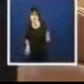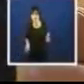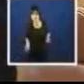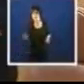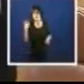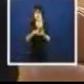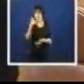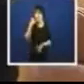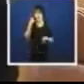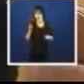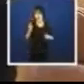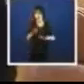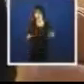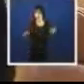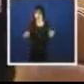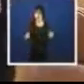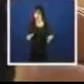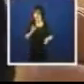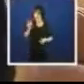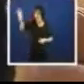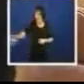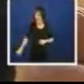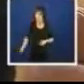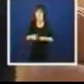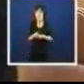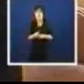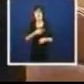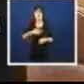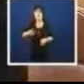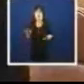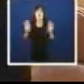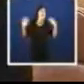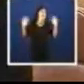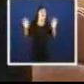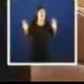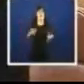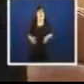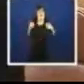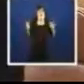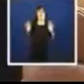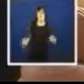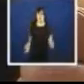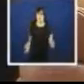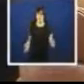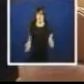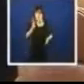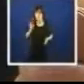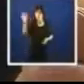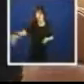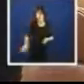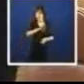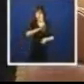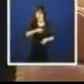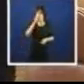Feijó. Porque vostede elude asumir e exercer as súas responsabilidades. Porque, señor Feijó, no caso